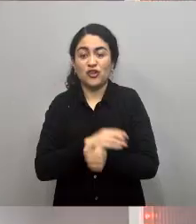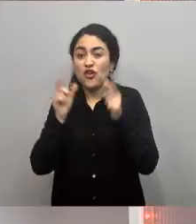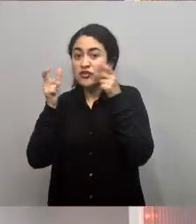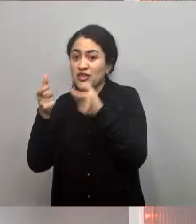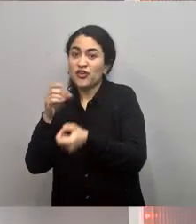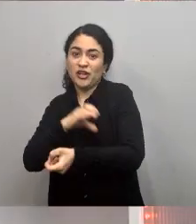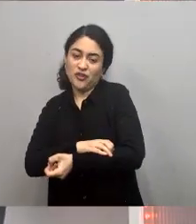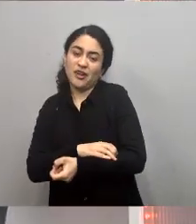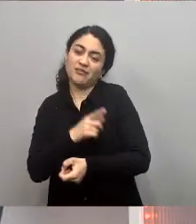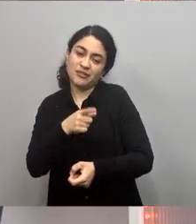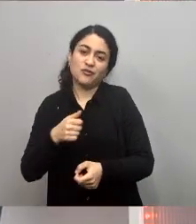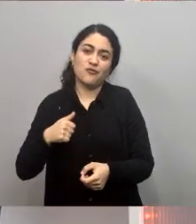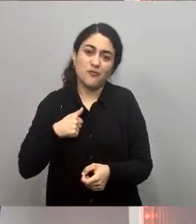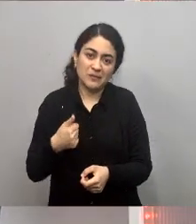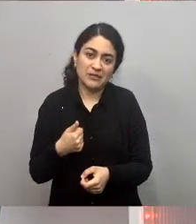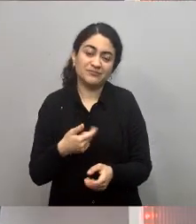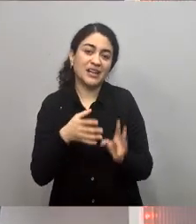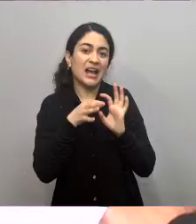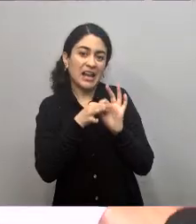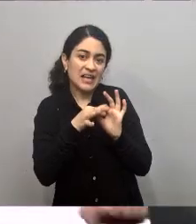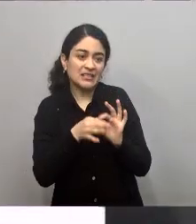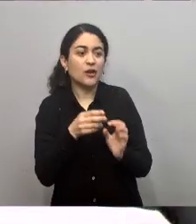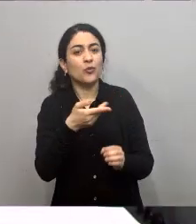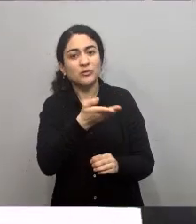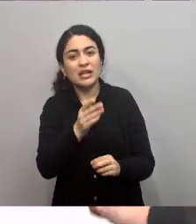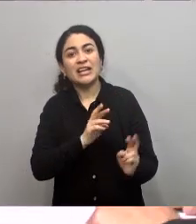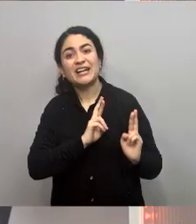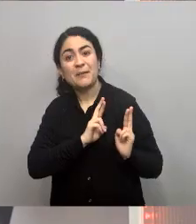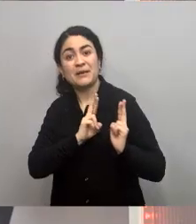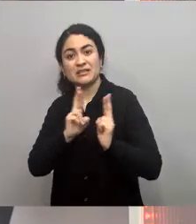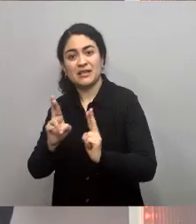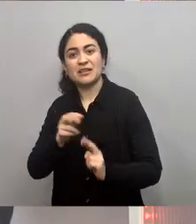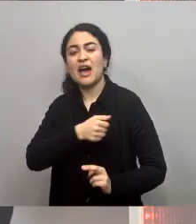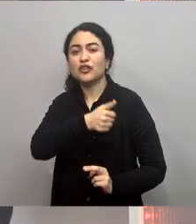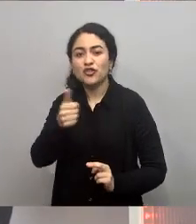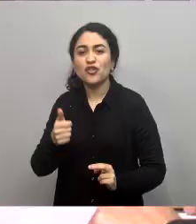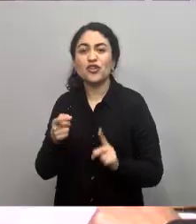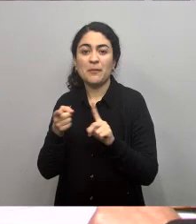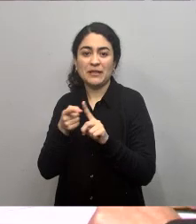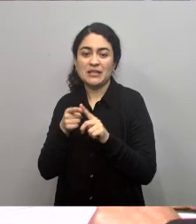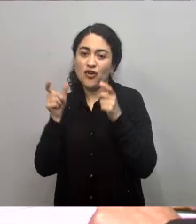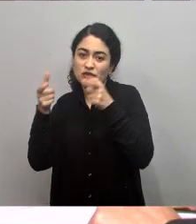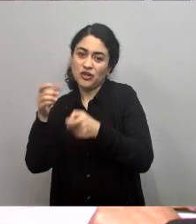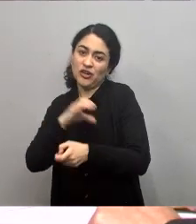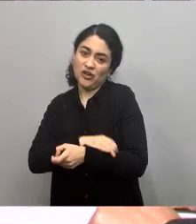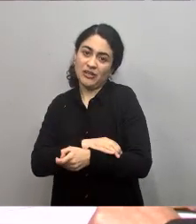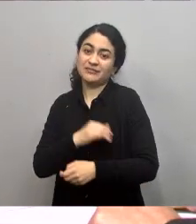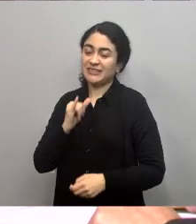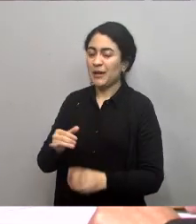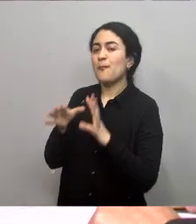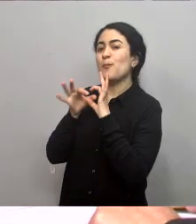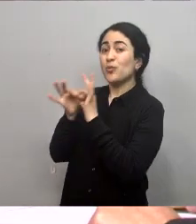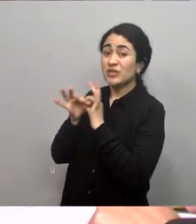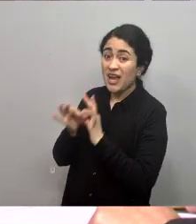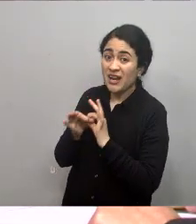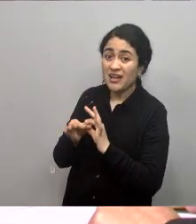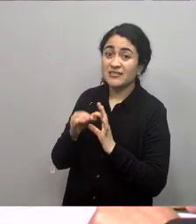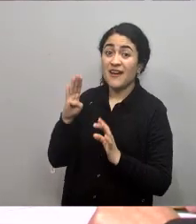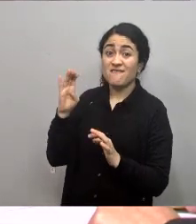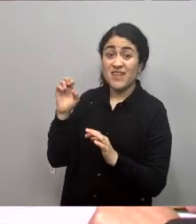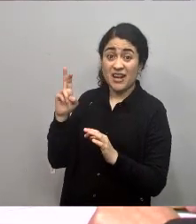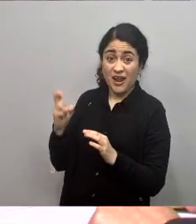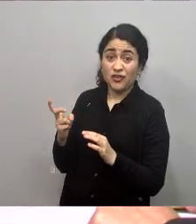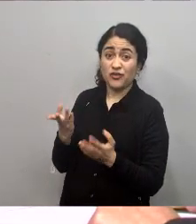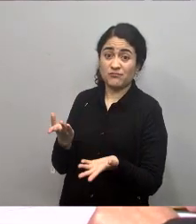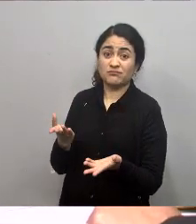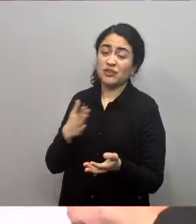que gracias, y yo sé que usted representa a quienes son todos los integrantes del Consejo Regional. Muchas gracias, Bernardo. Efectivamente, la